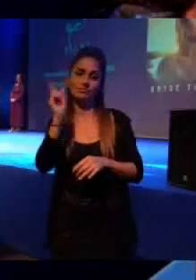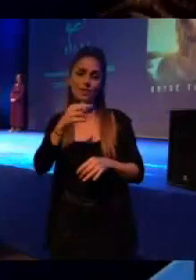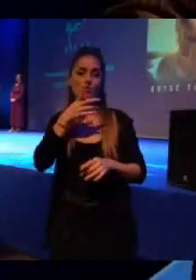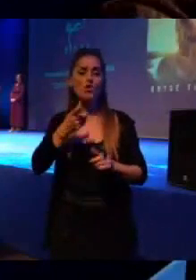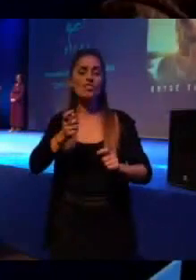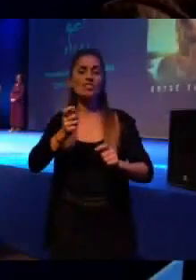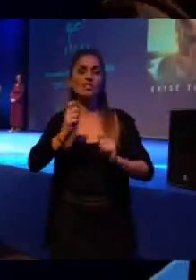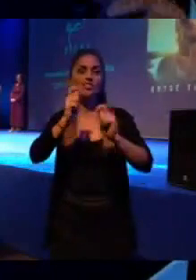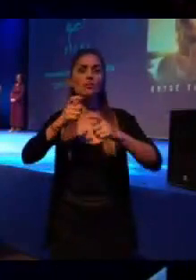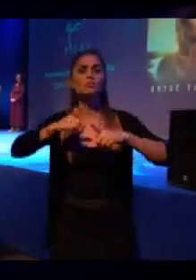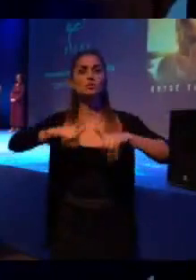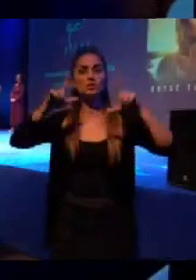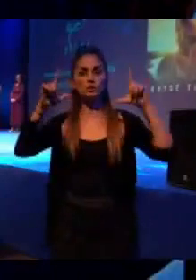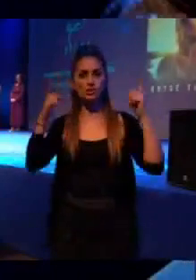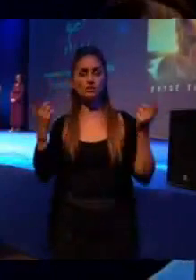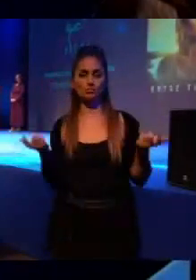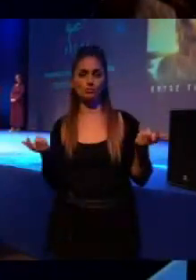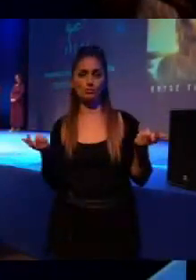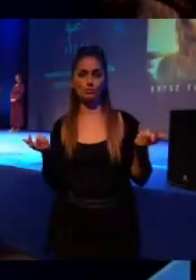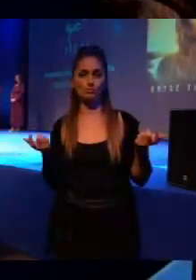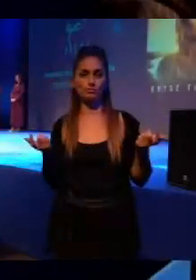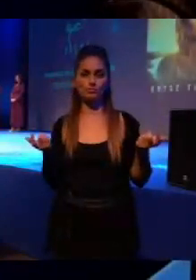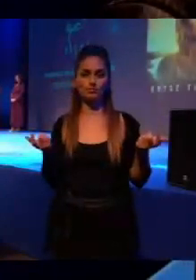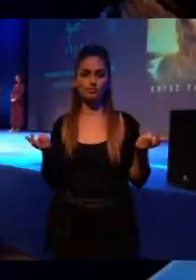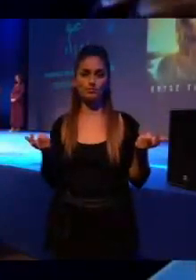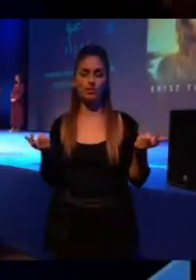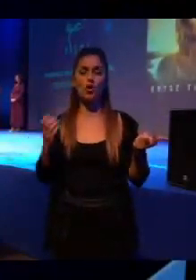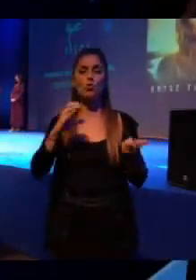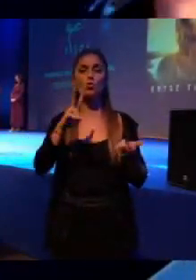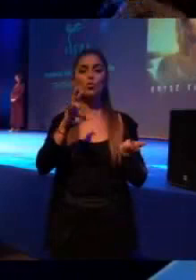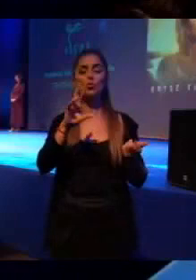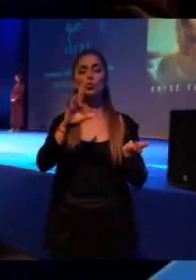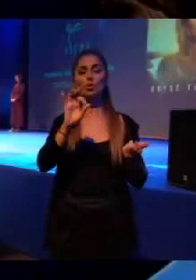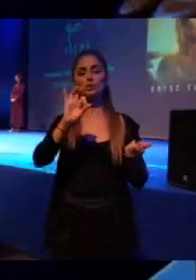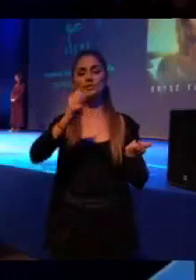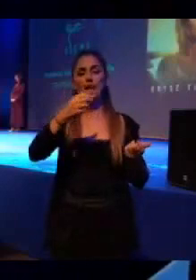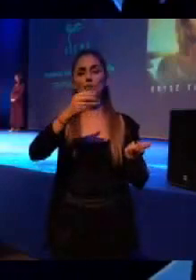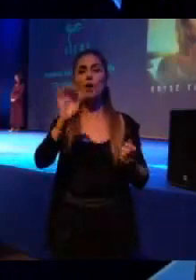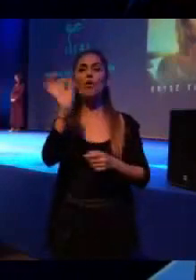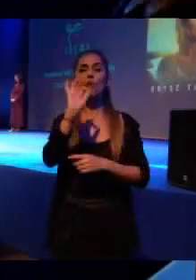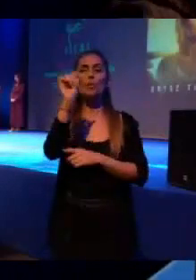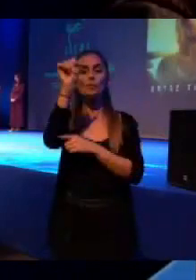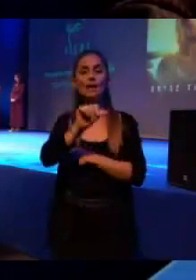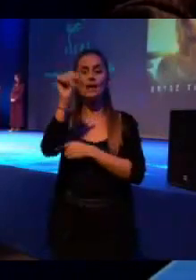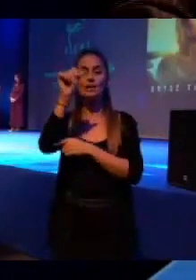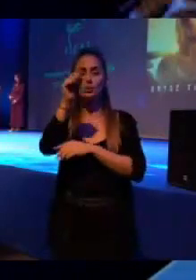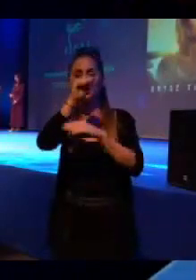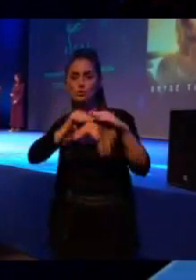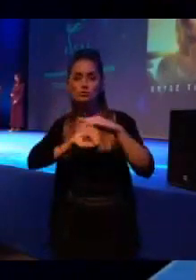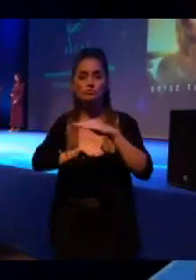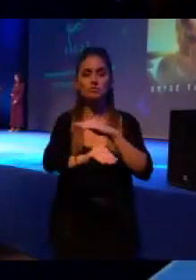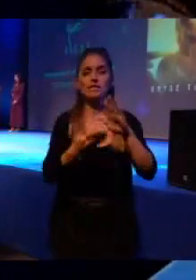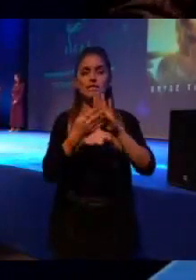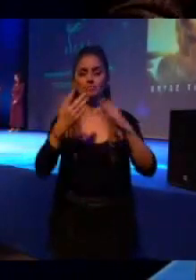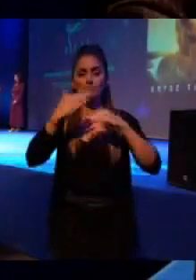muchas películas, como Dersur Sala, por ejemplo, de Kurosawa, o las películas de submarinos, que es solo un paisaje,